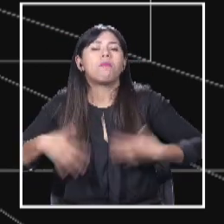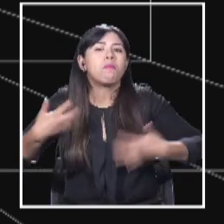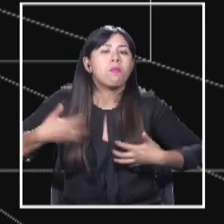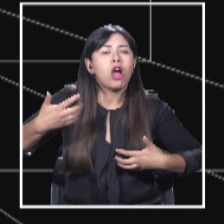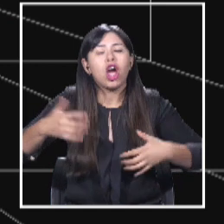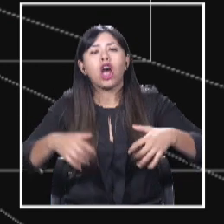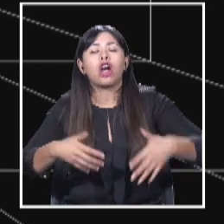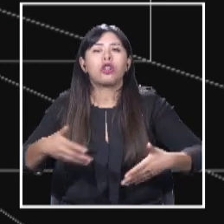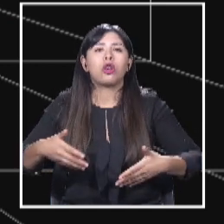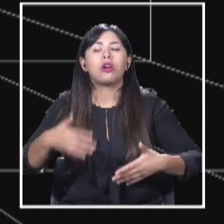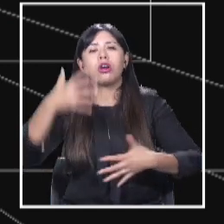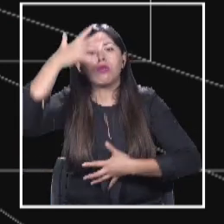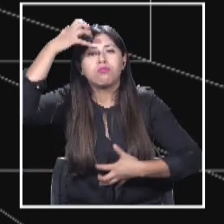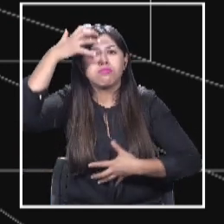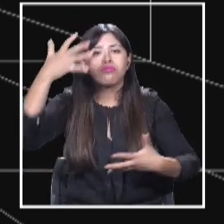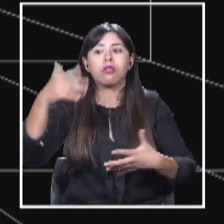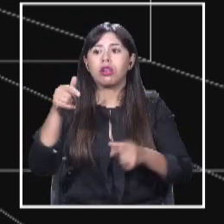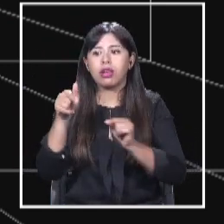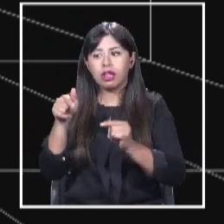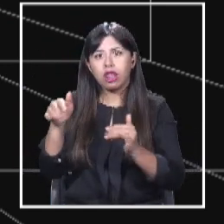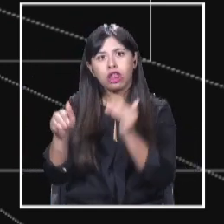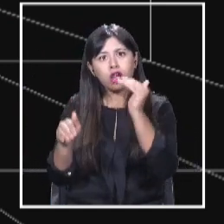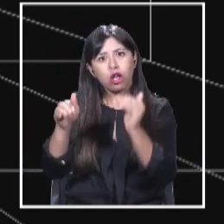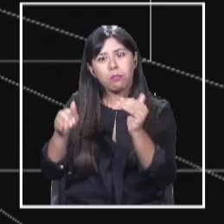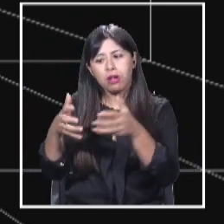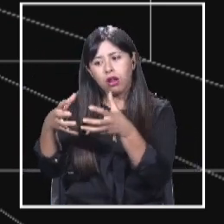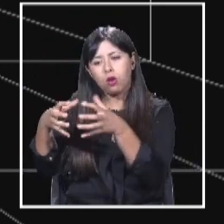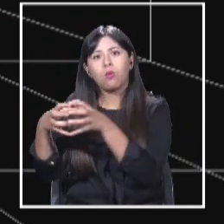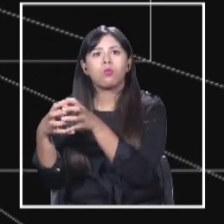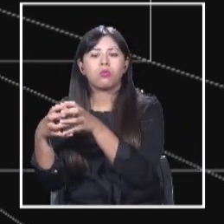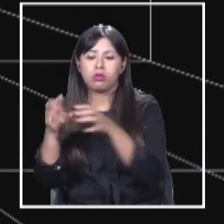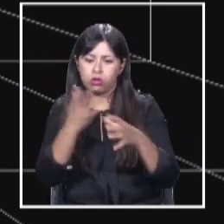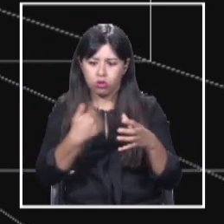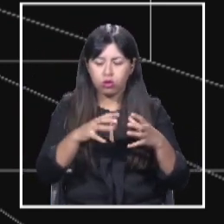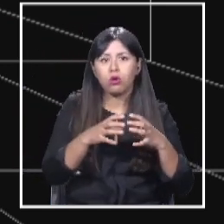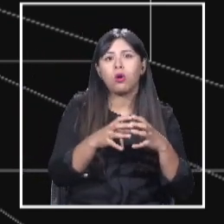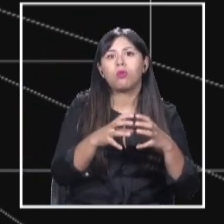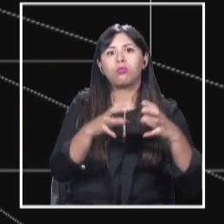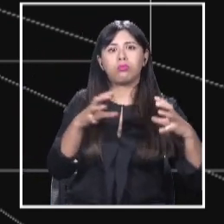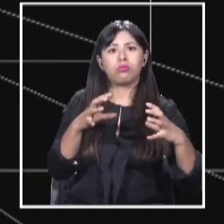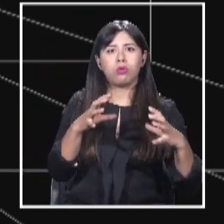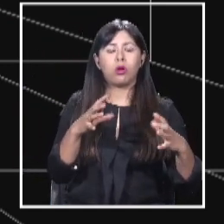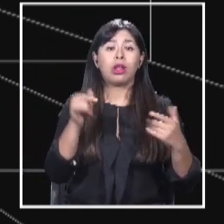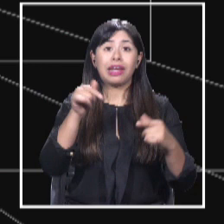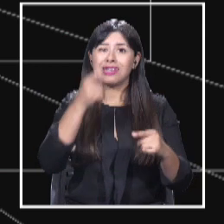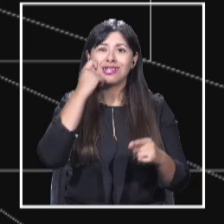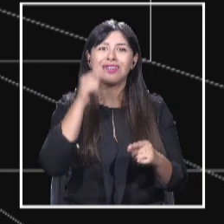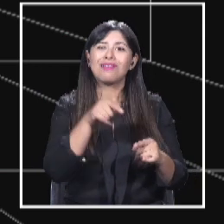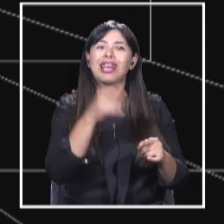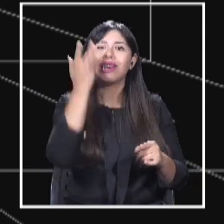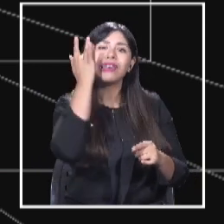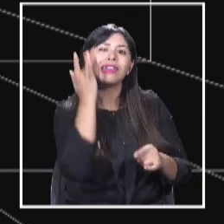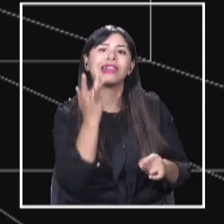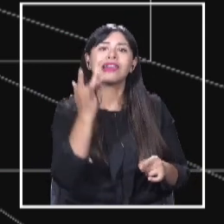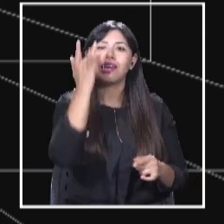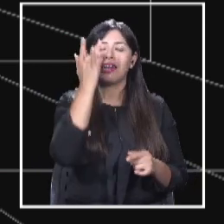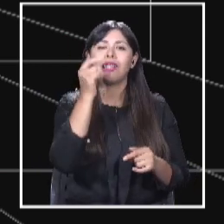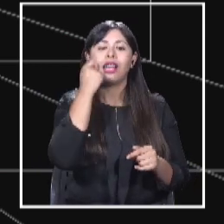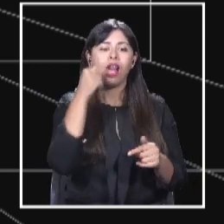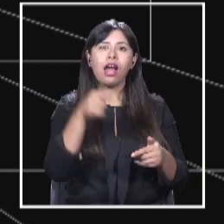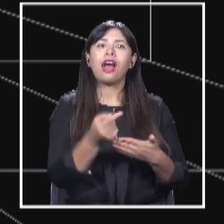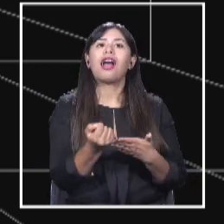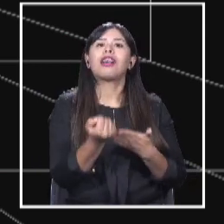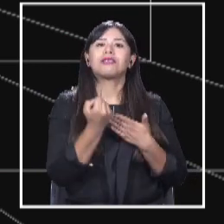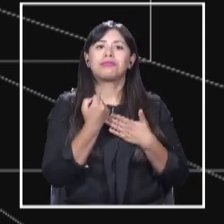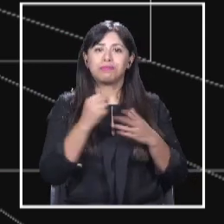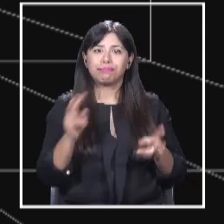ese sentido, el cerebro es importante porque es la sede de la inteligencia y lo que nos va a permitir, por una parte, la anticipación